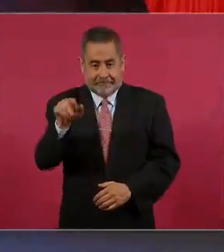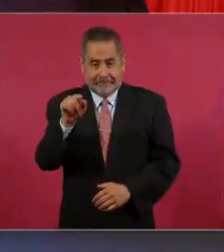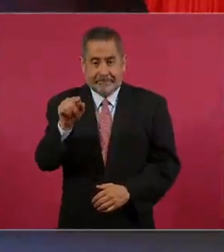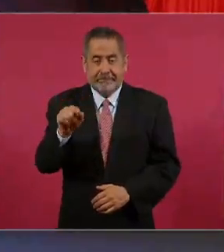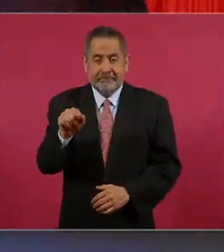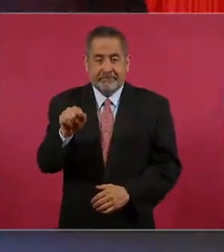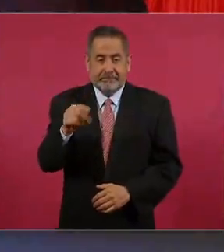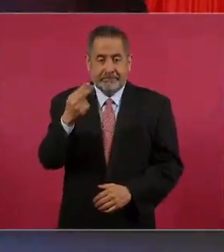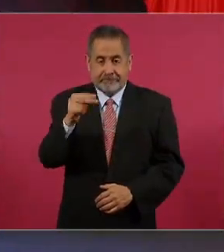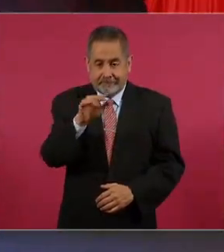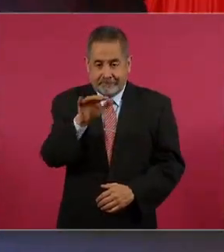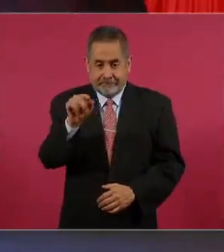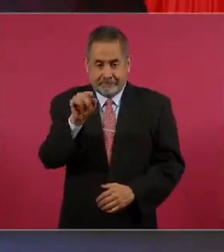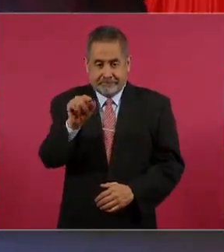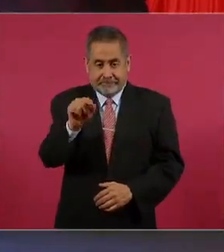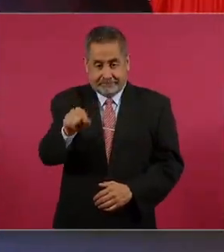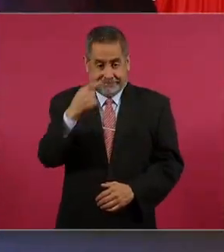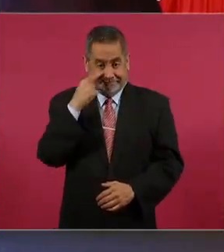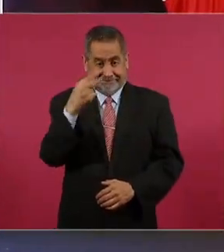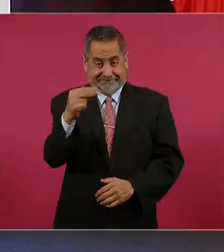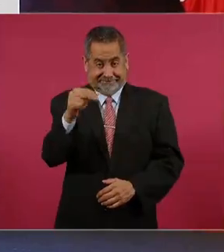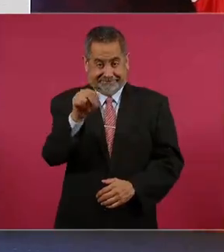por aquí me vi, aquí está?